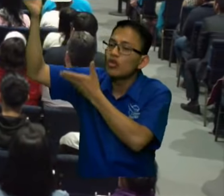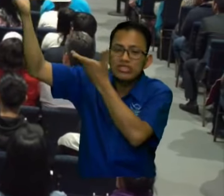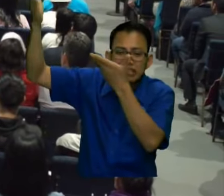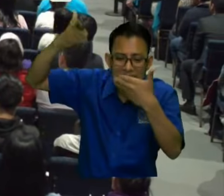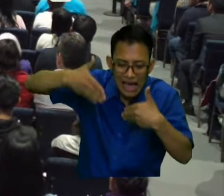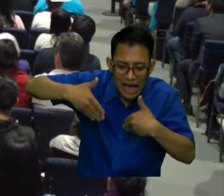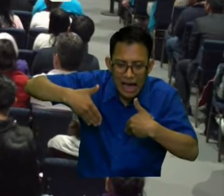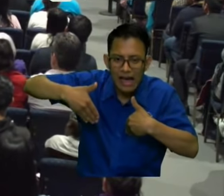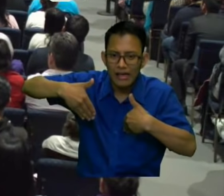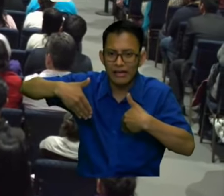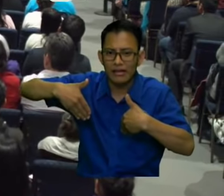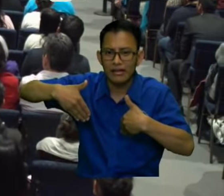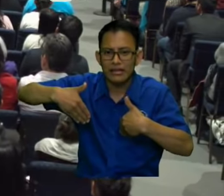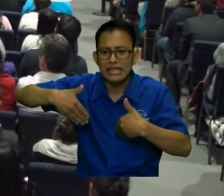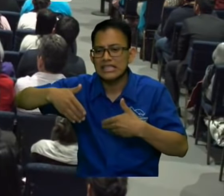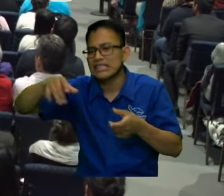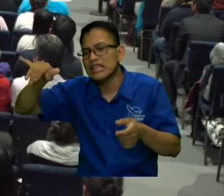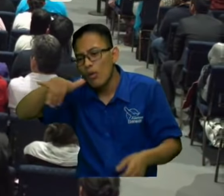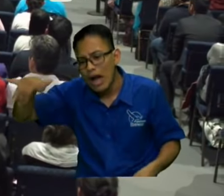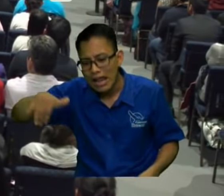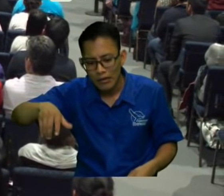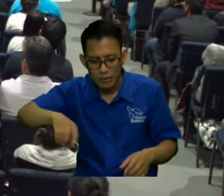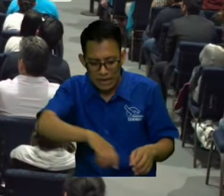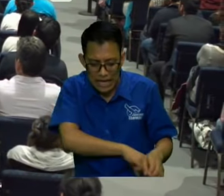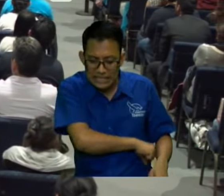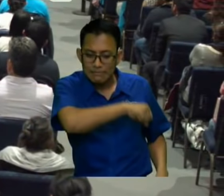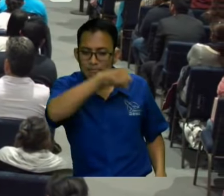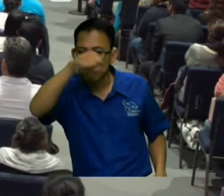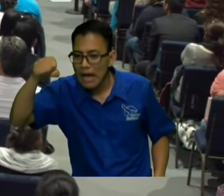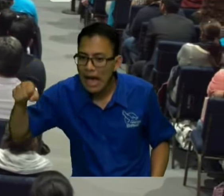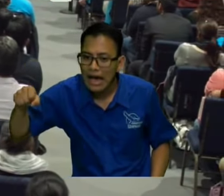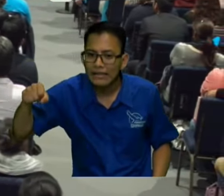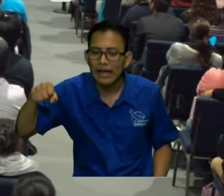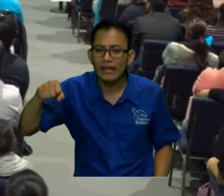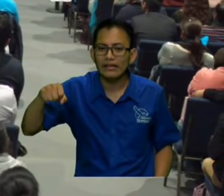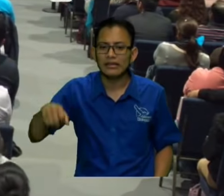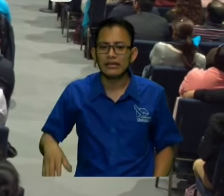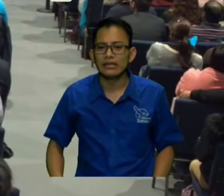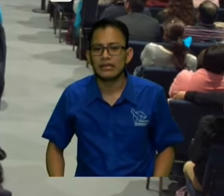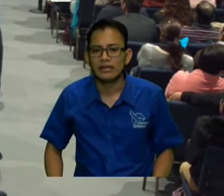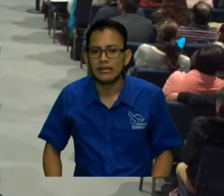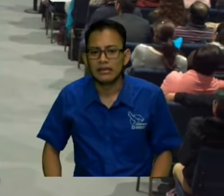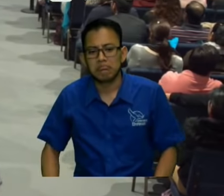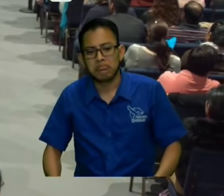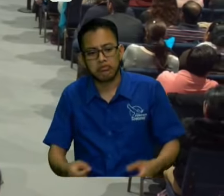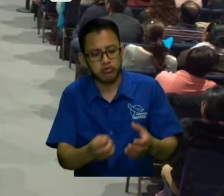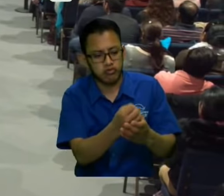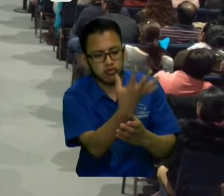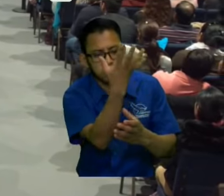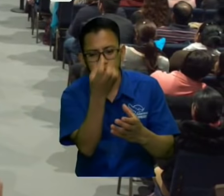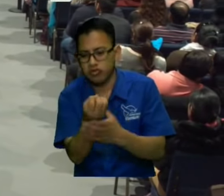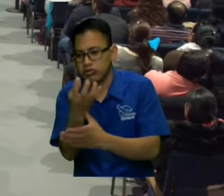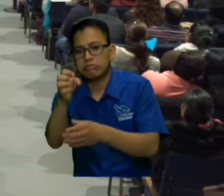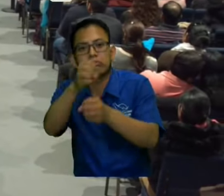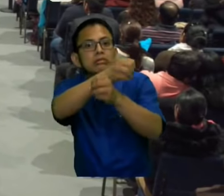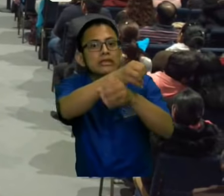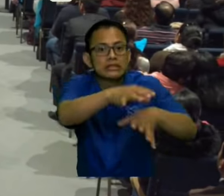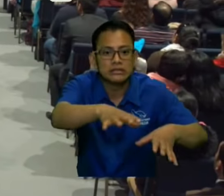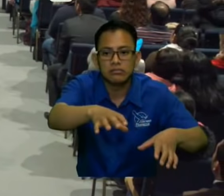eficaz, y es una espada de dos filos, y además que se seca la hierba y se marchita la flor, pero la palabra es